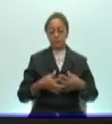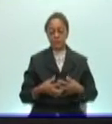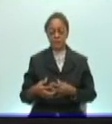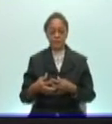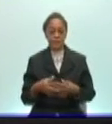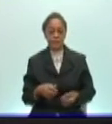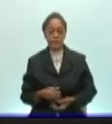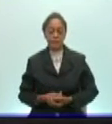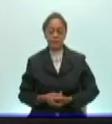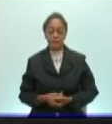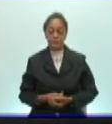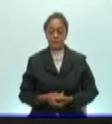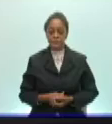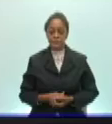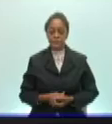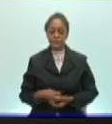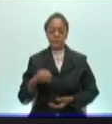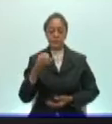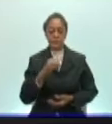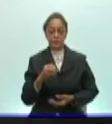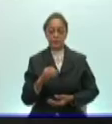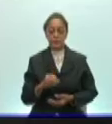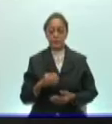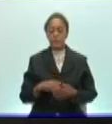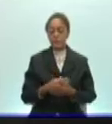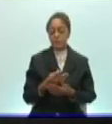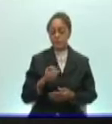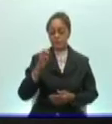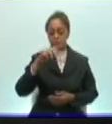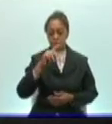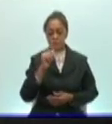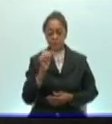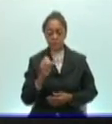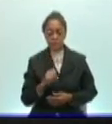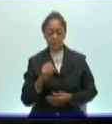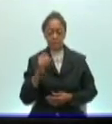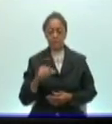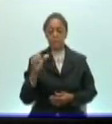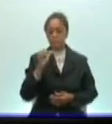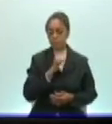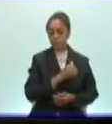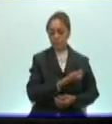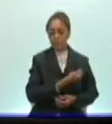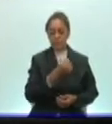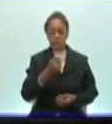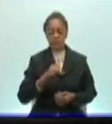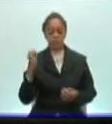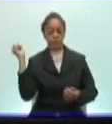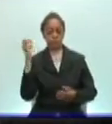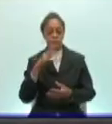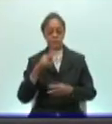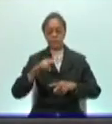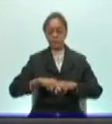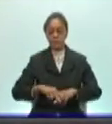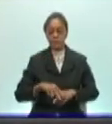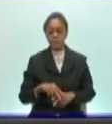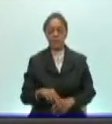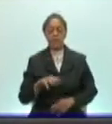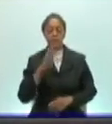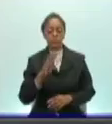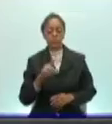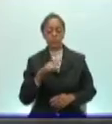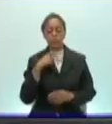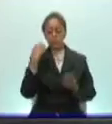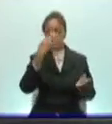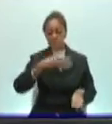norteamericano. En octubre, Díaz-Lanz, un traidor al ejército rebelde, bombardea La Habana. 47